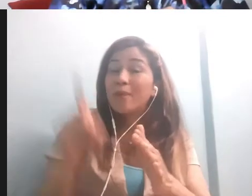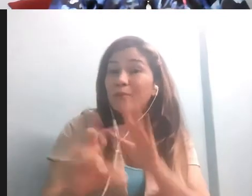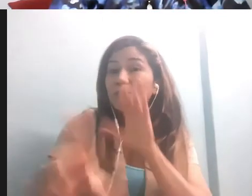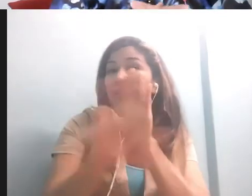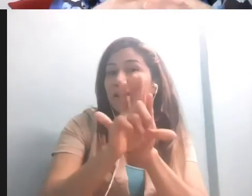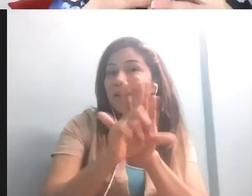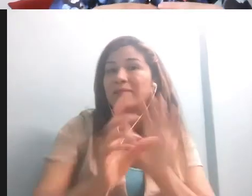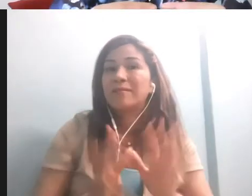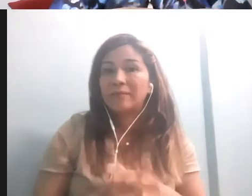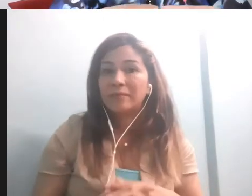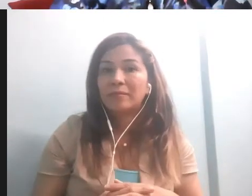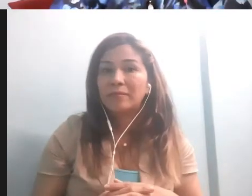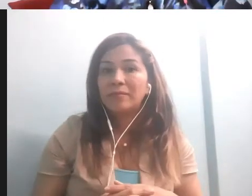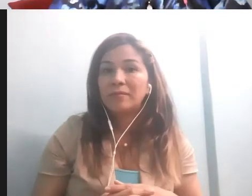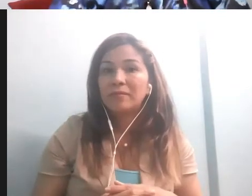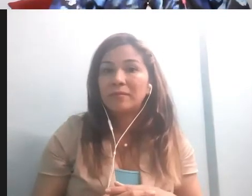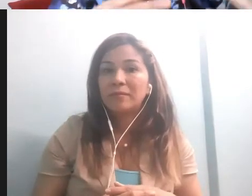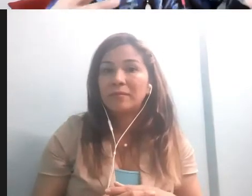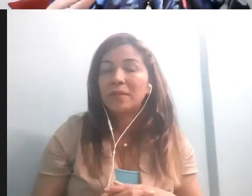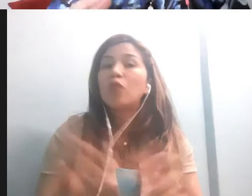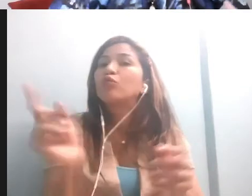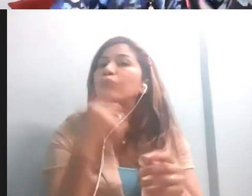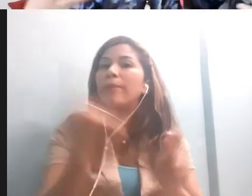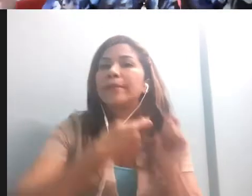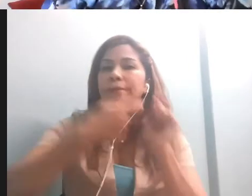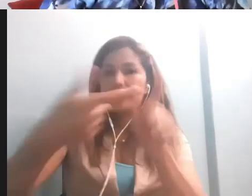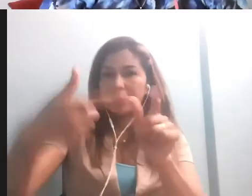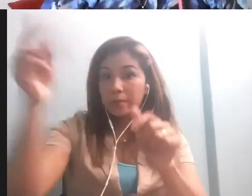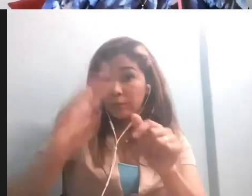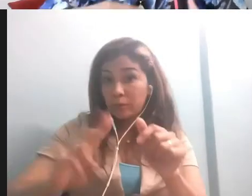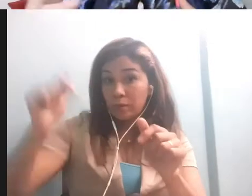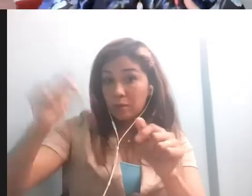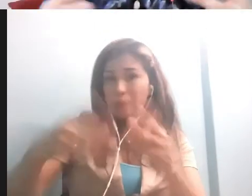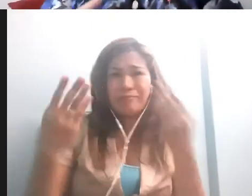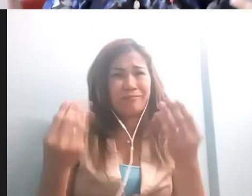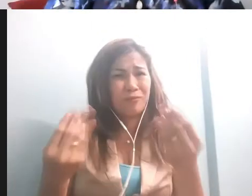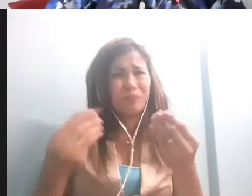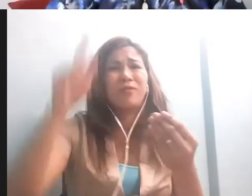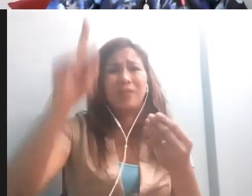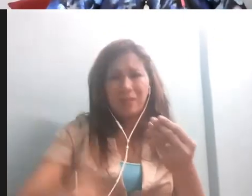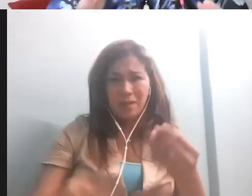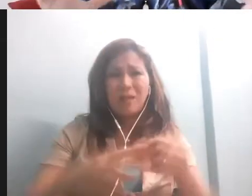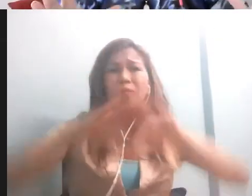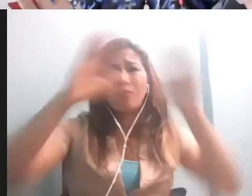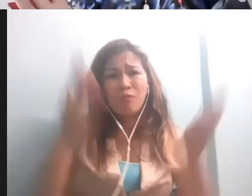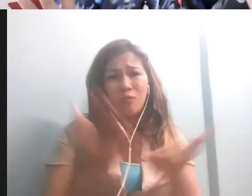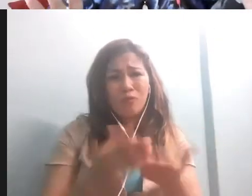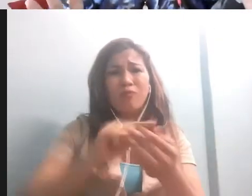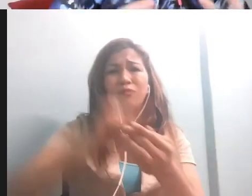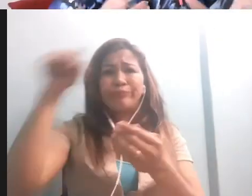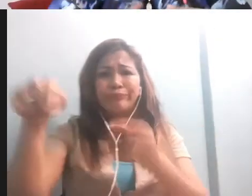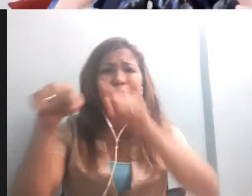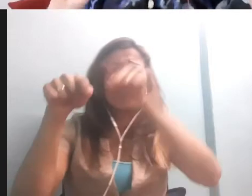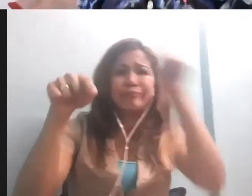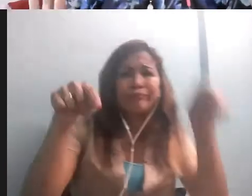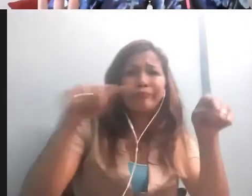varios días, no es solamente el proceso migratorio que estamos viviendo los venezolanos. Muchas personas en el mundo Sí. están en ese proceso de emigrar. Lo que pasa es que, como dicen por